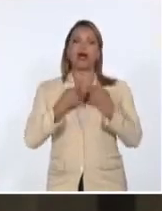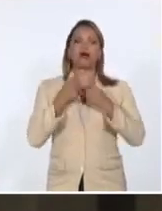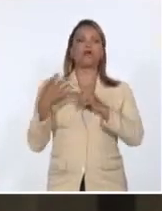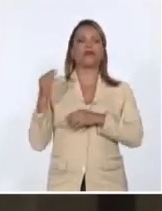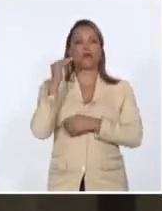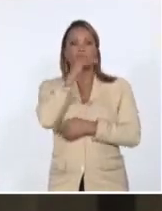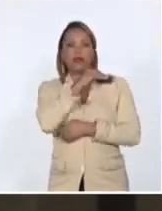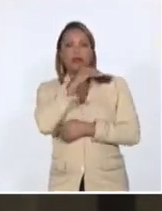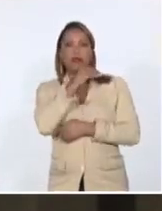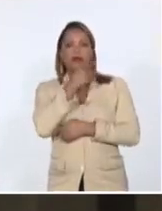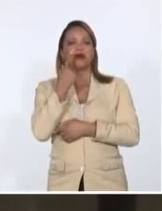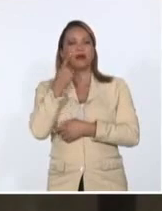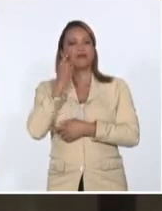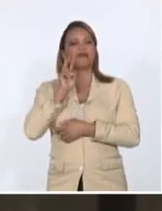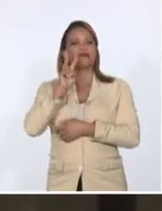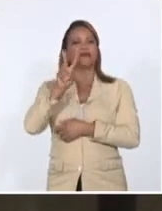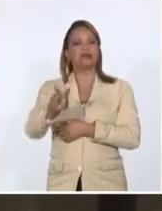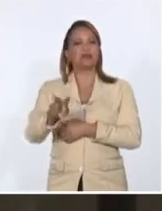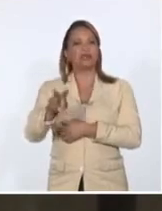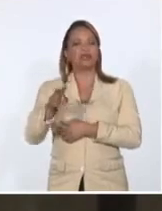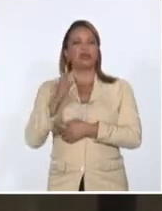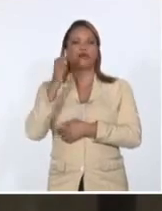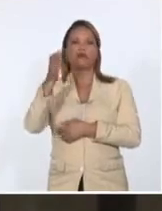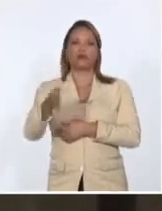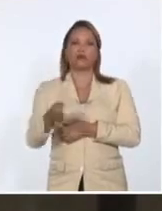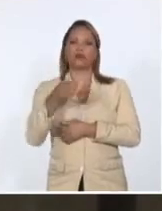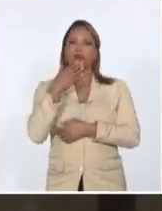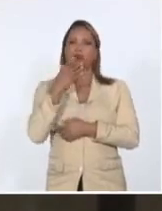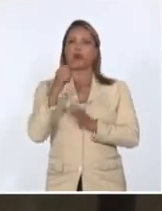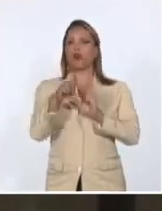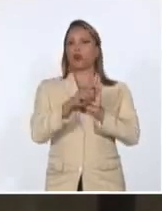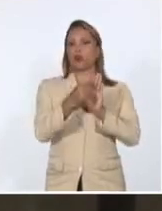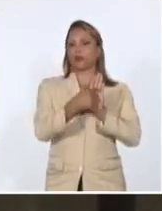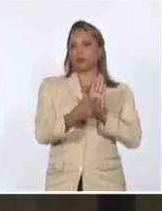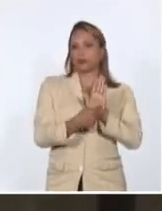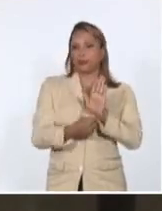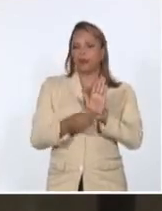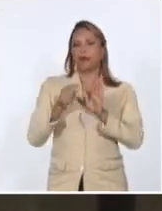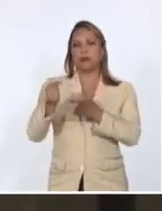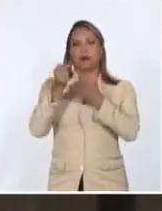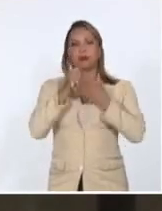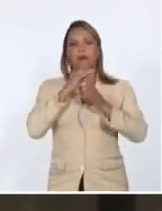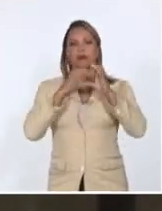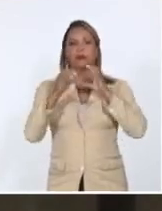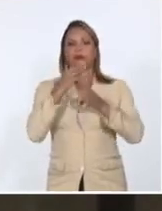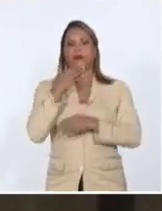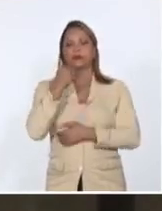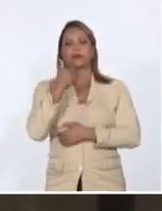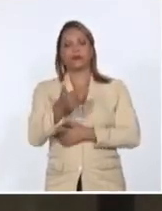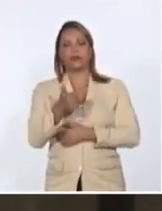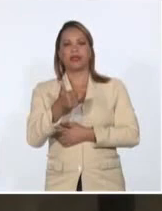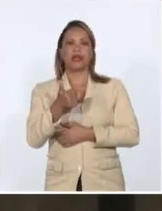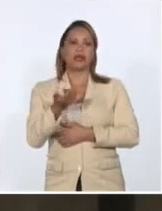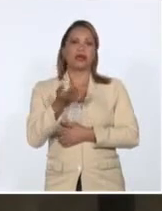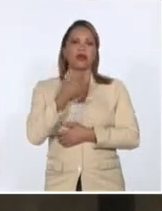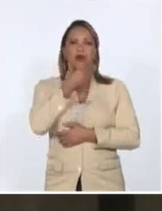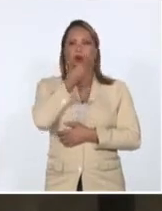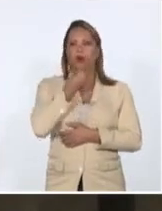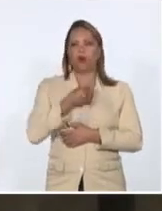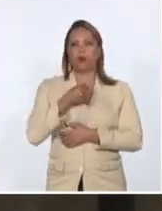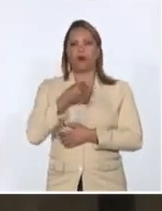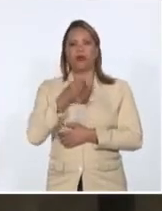con una visualidad apropiada, con códigos que van a permitir la comunicación y llegar tanto a jóvenes como